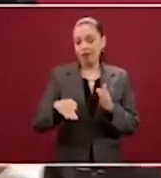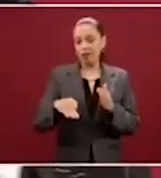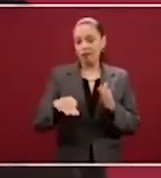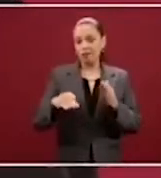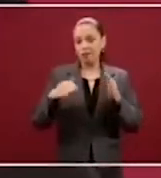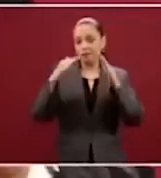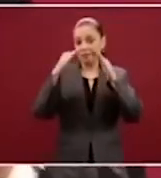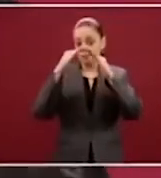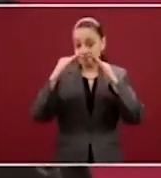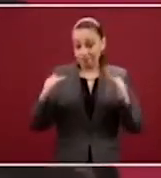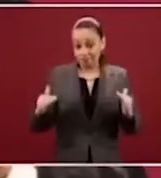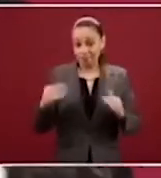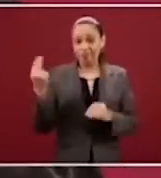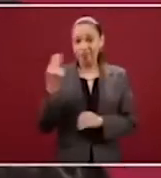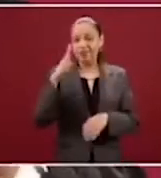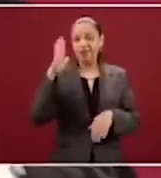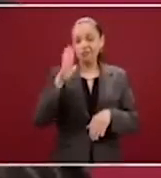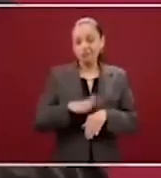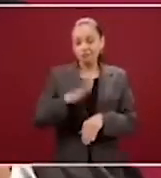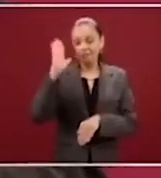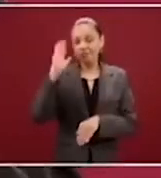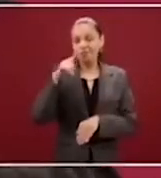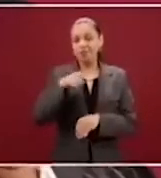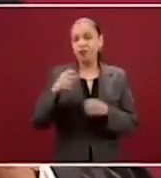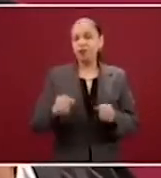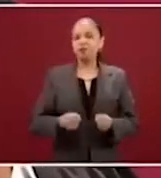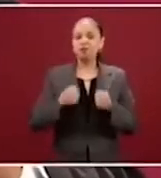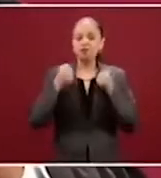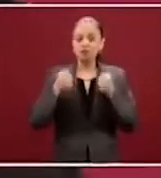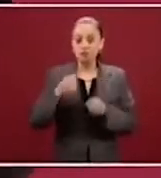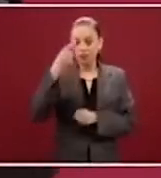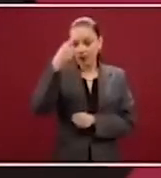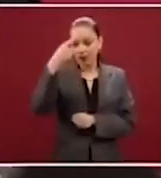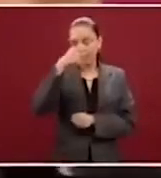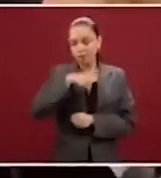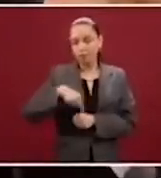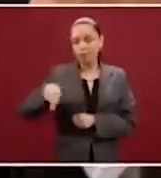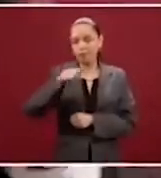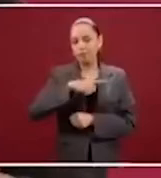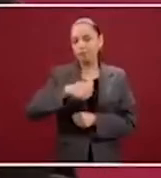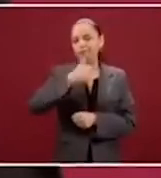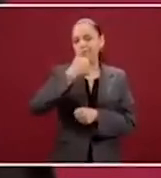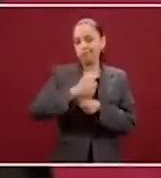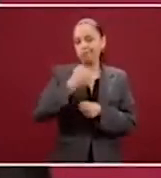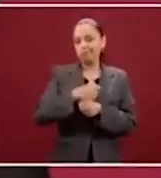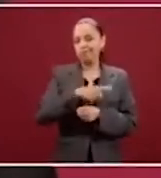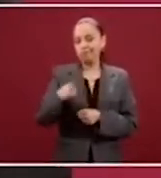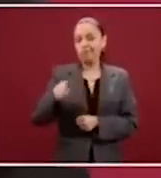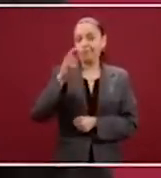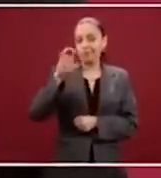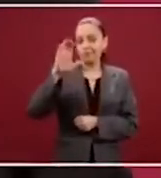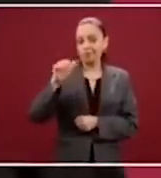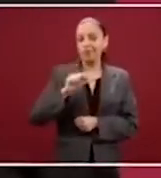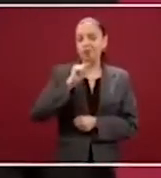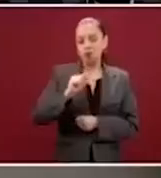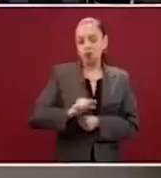reforzar más lo que es la educación básica con las becas. Eso lo vamos a ir haciendo poco a poco. Y